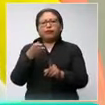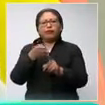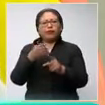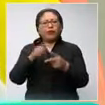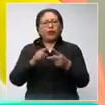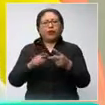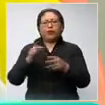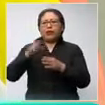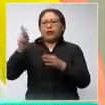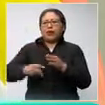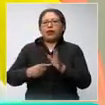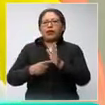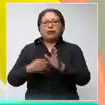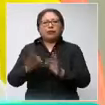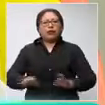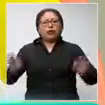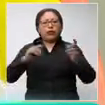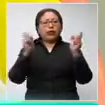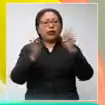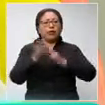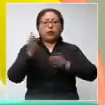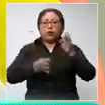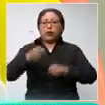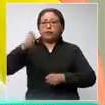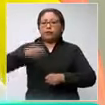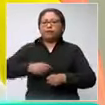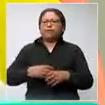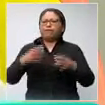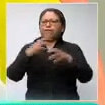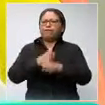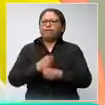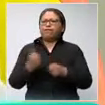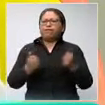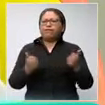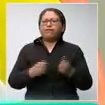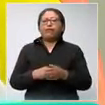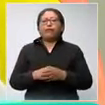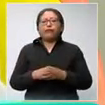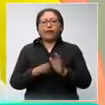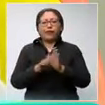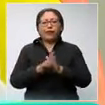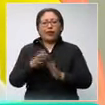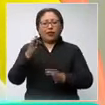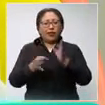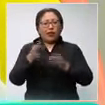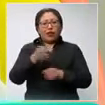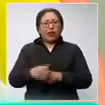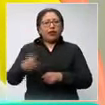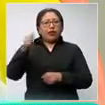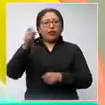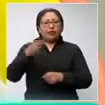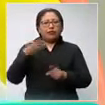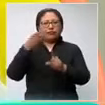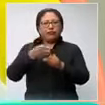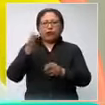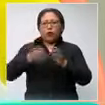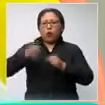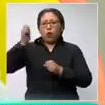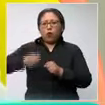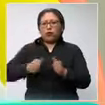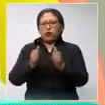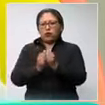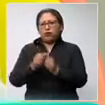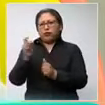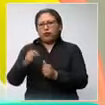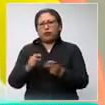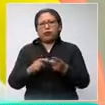hacer para transformar la justicia. Los casos concretos que está planteando, si están en tribunales, tienen que concluir con sentencias, y si no están, hay